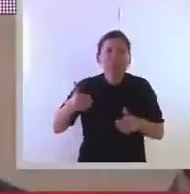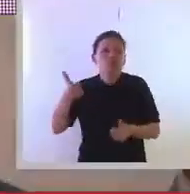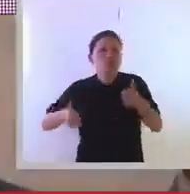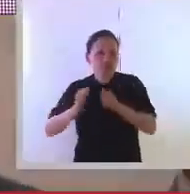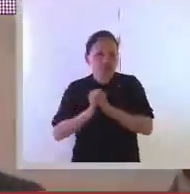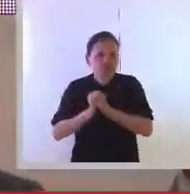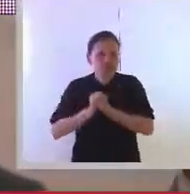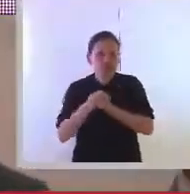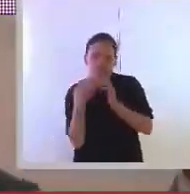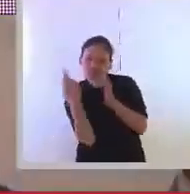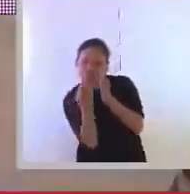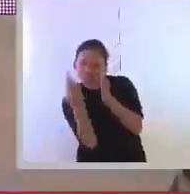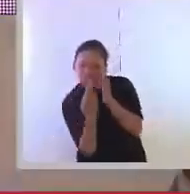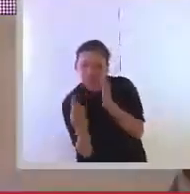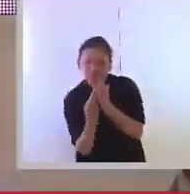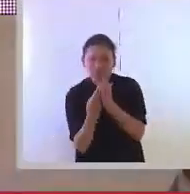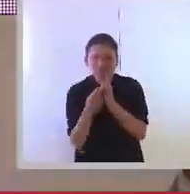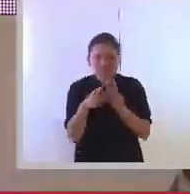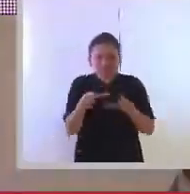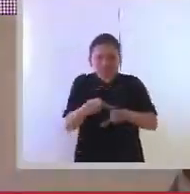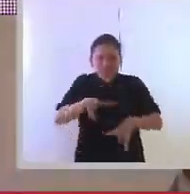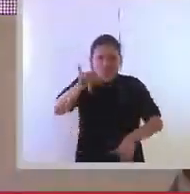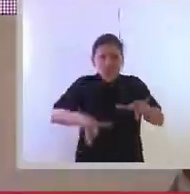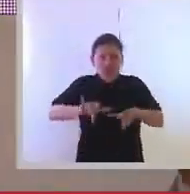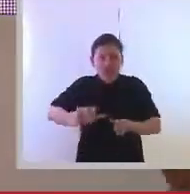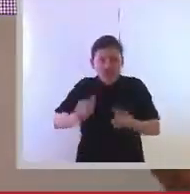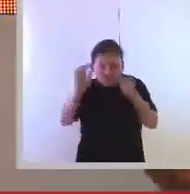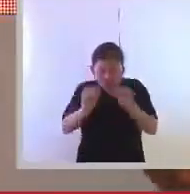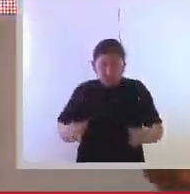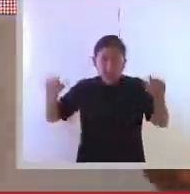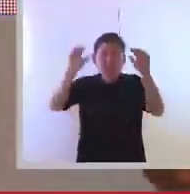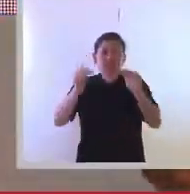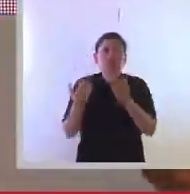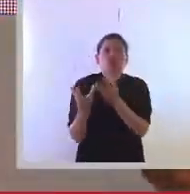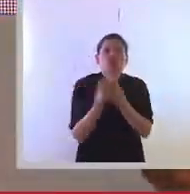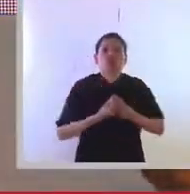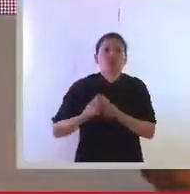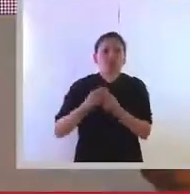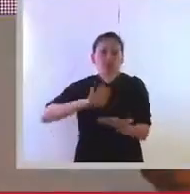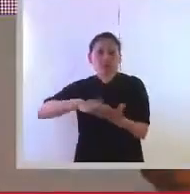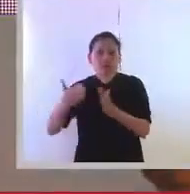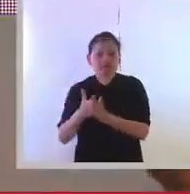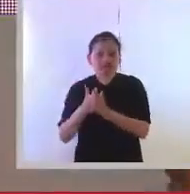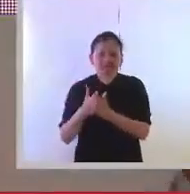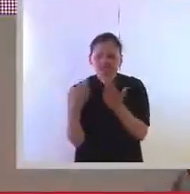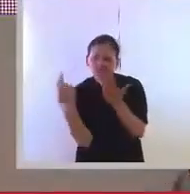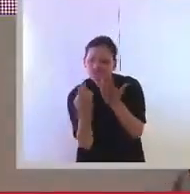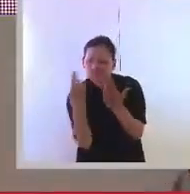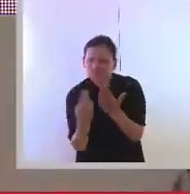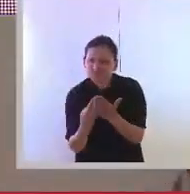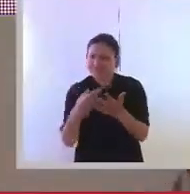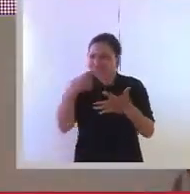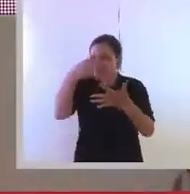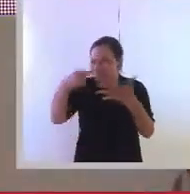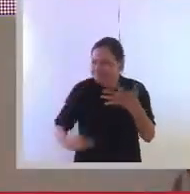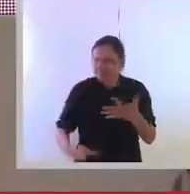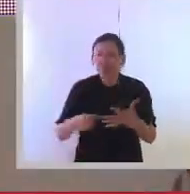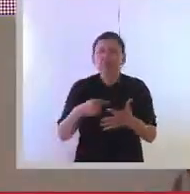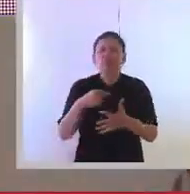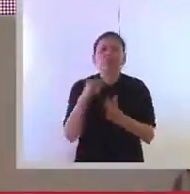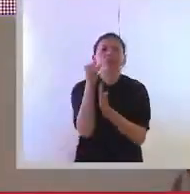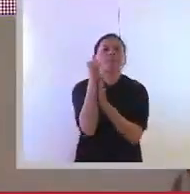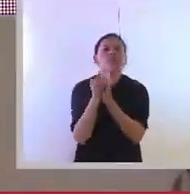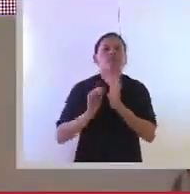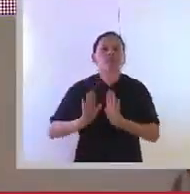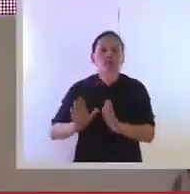Estamos revisando otras prioridades de la Oficina del Alto Comisionado para la Paz. Estamos revisando las prioridades de los PEDET, estamos